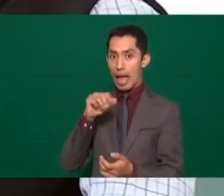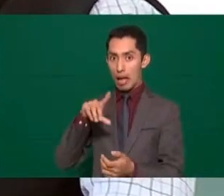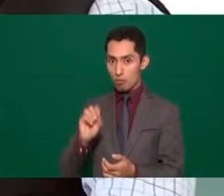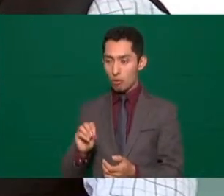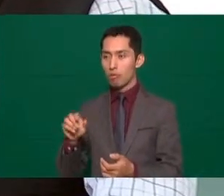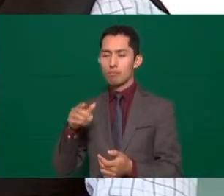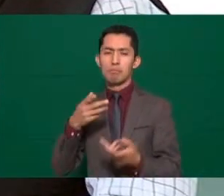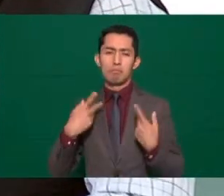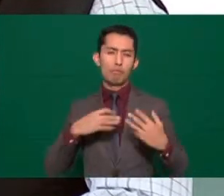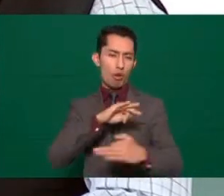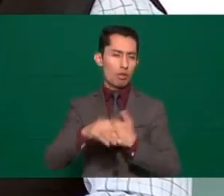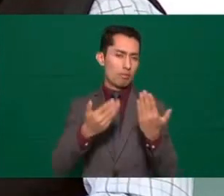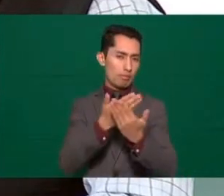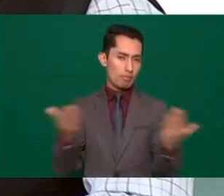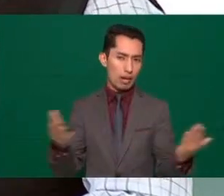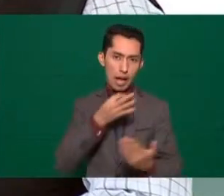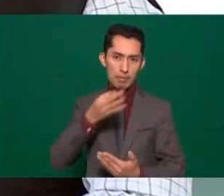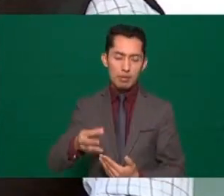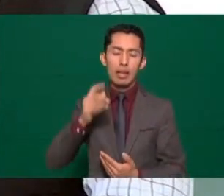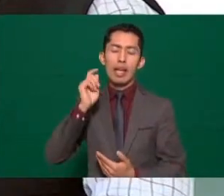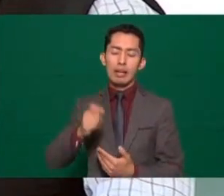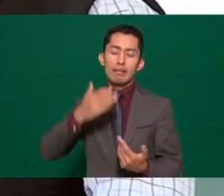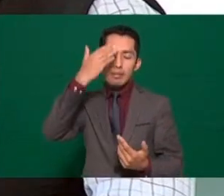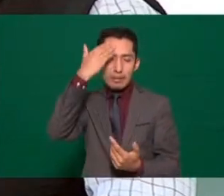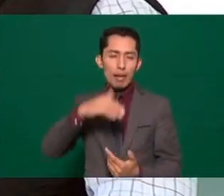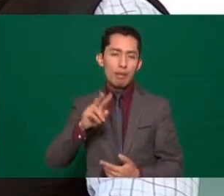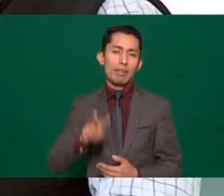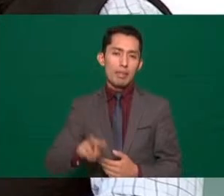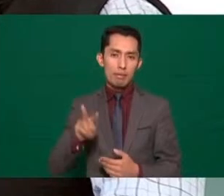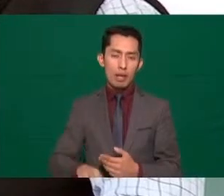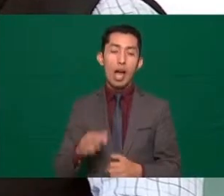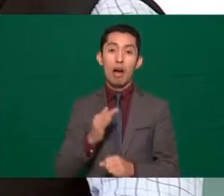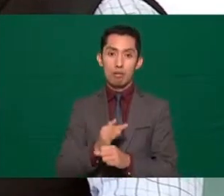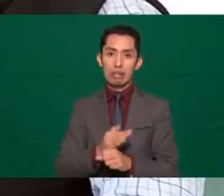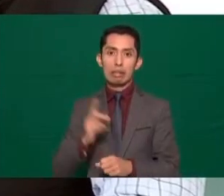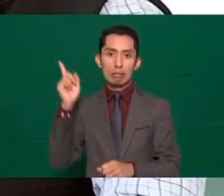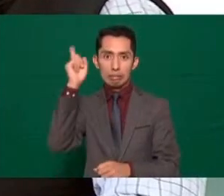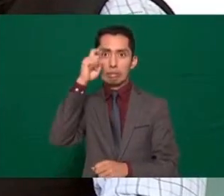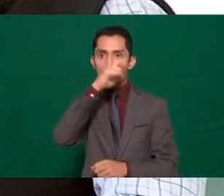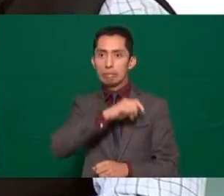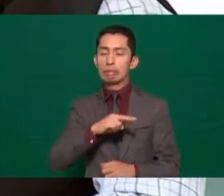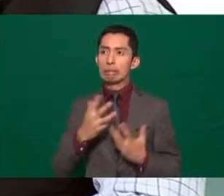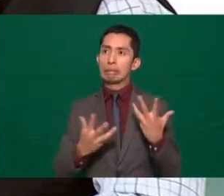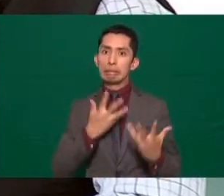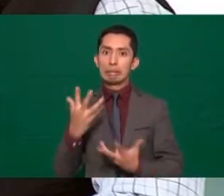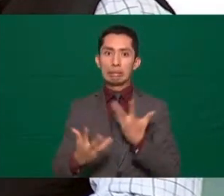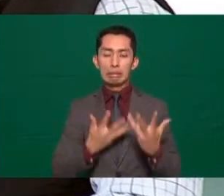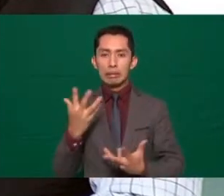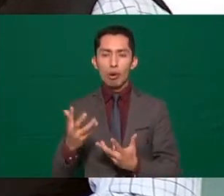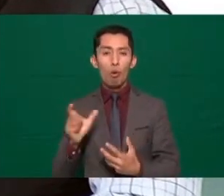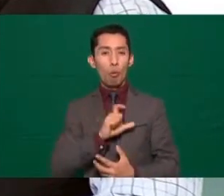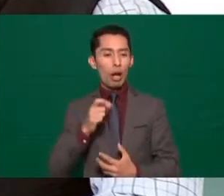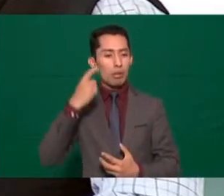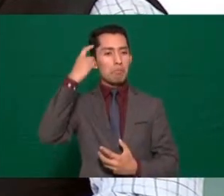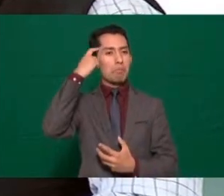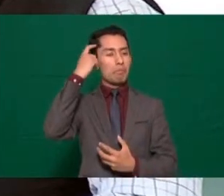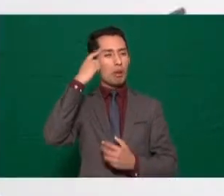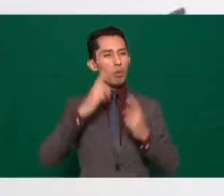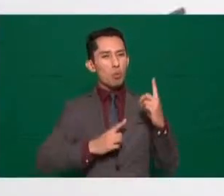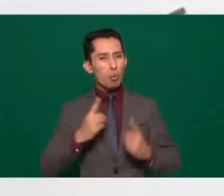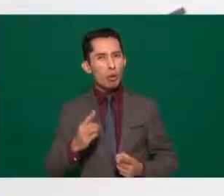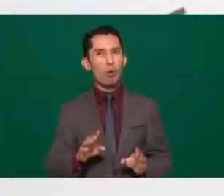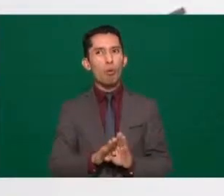auditorio, es indiscutible que ante momentos de crisis como los que enfrentamos, cuando las dudas crecen frente a